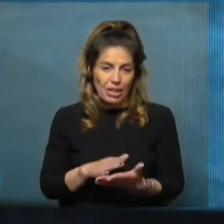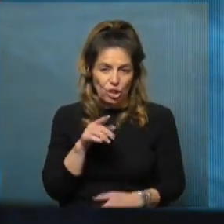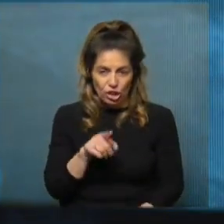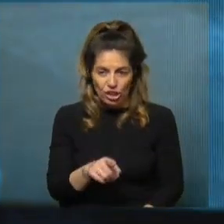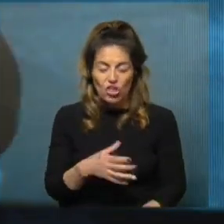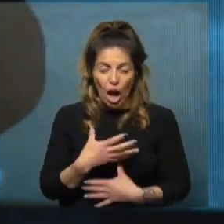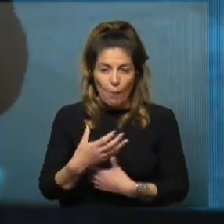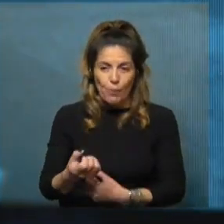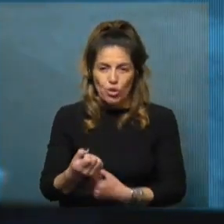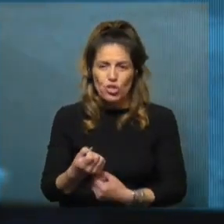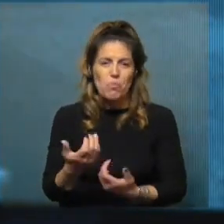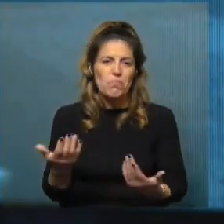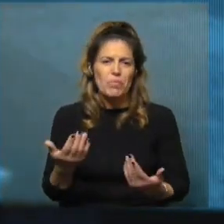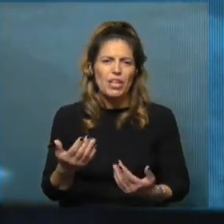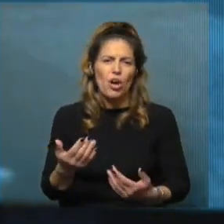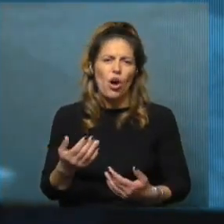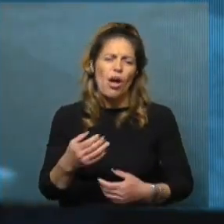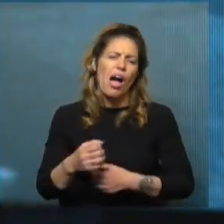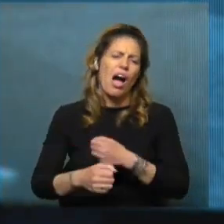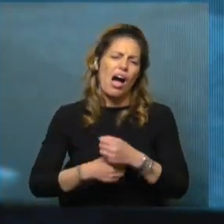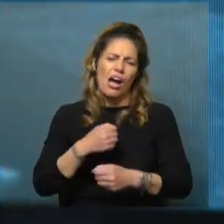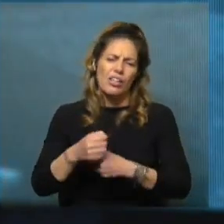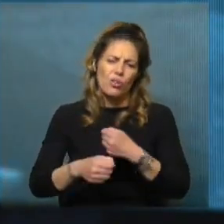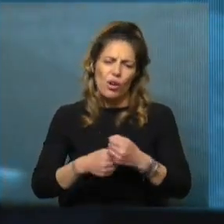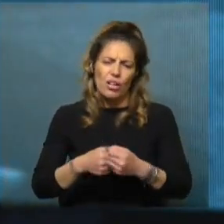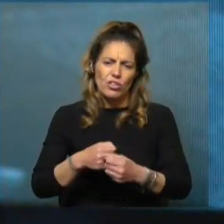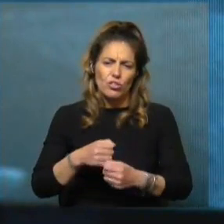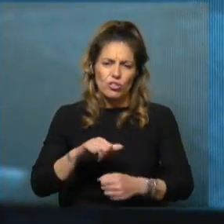y apoyo digo pero pasados muchísimos años ya